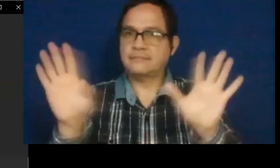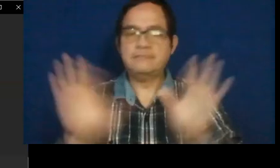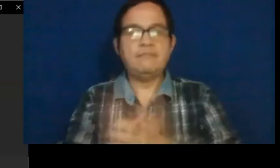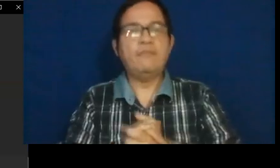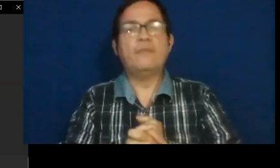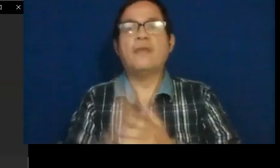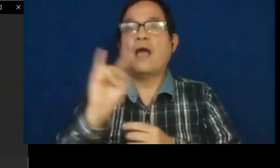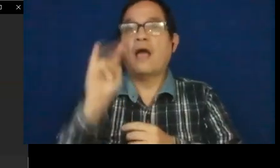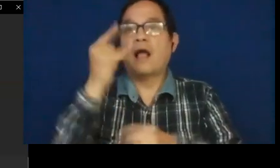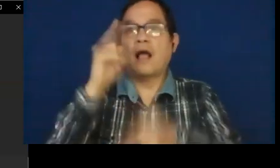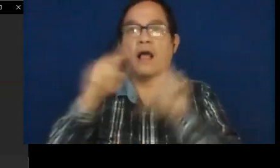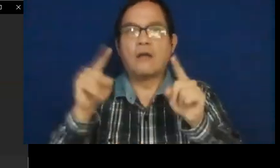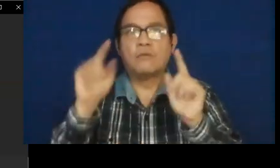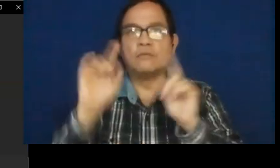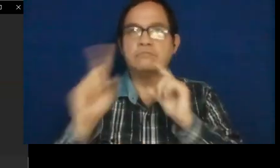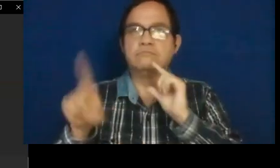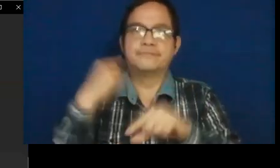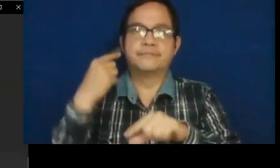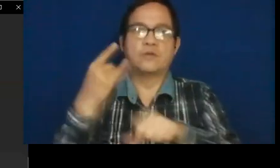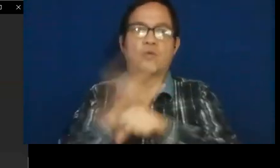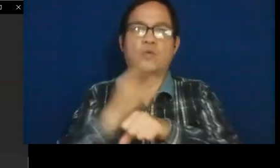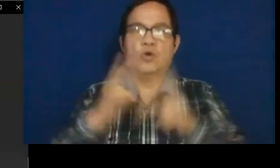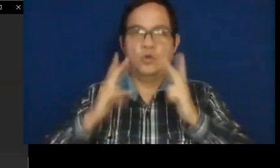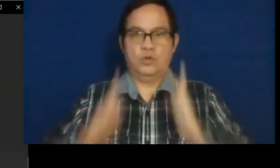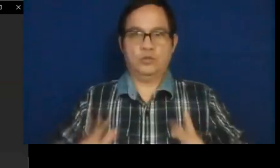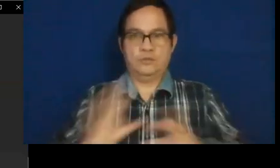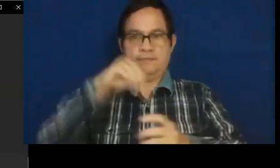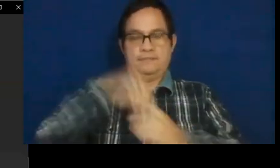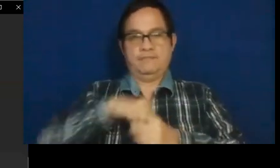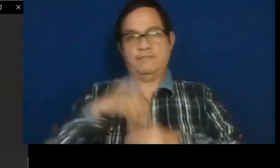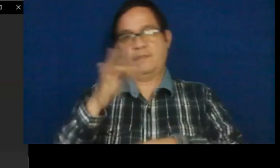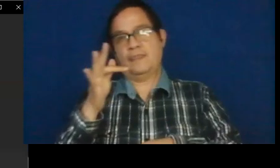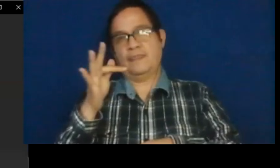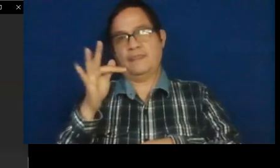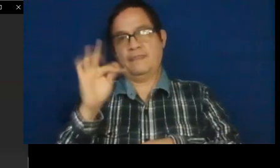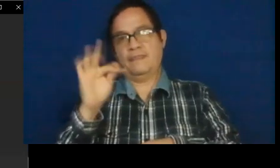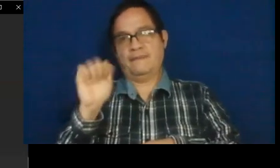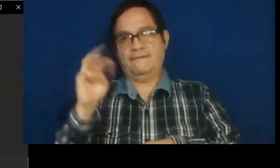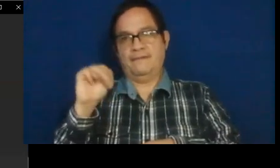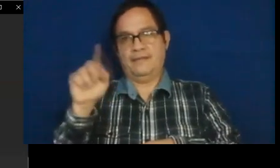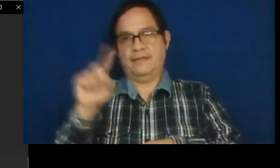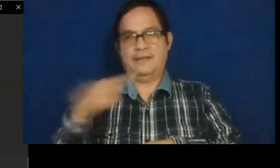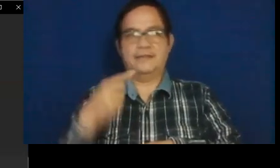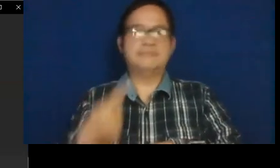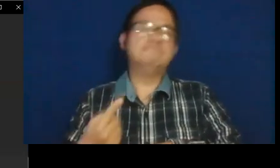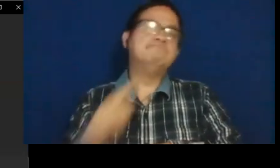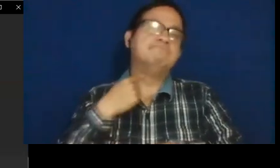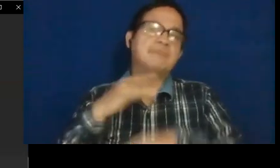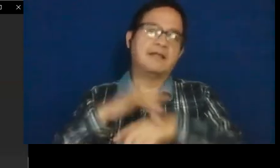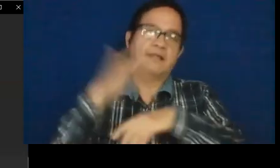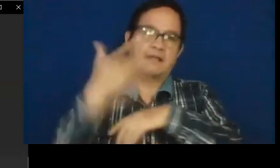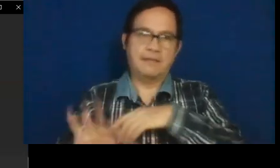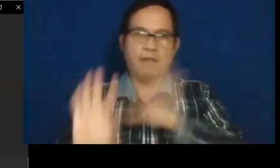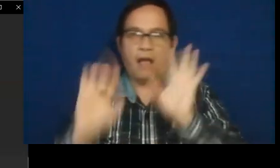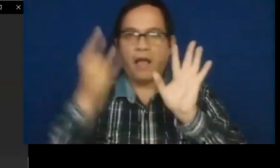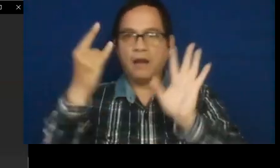de ustedes de pronto me lo envió al usuario que tengo aquí en Teams, pues no le voy a poder calificar eso a tiempo o inclusive corre el